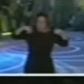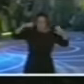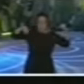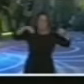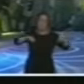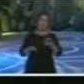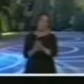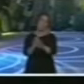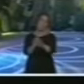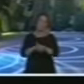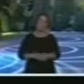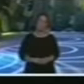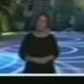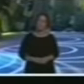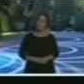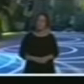Con luminosa fantasía